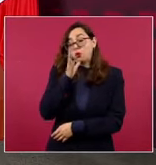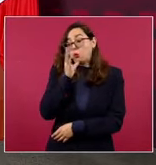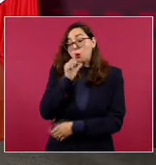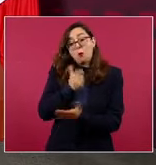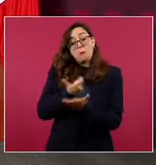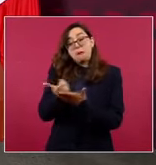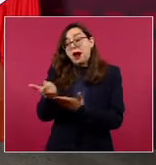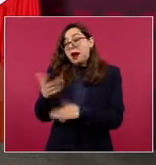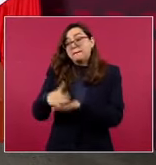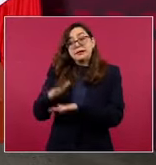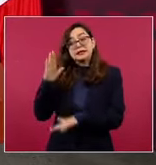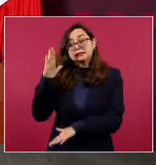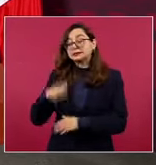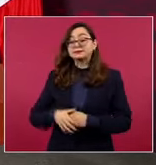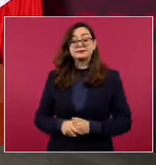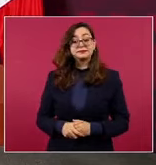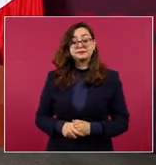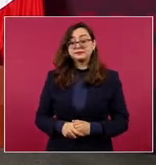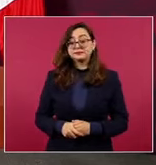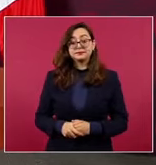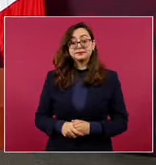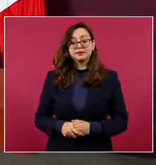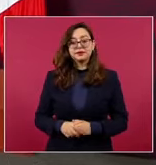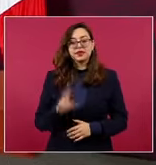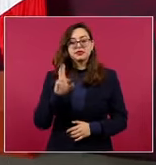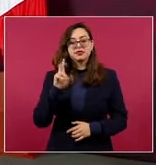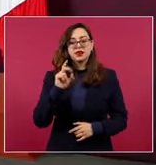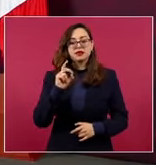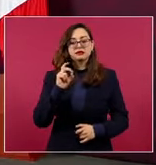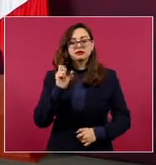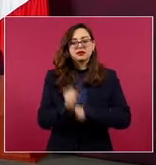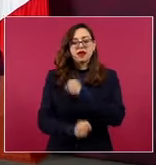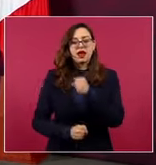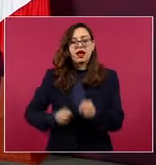así, con esa mentira.